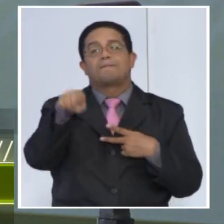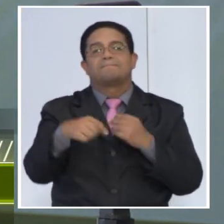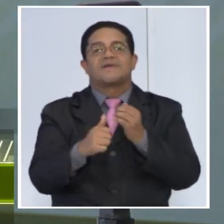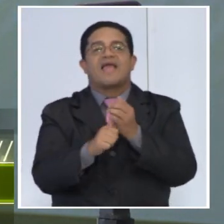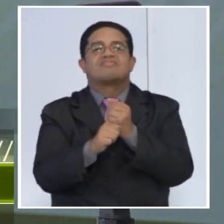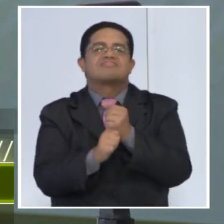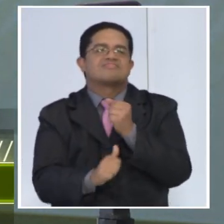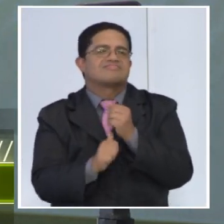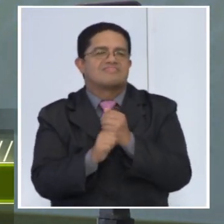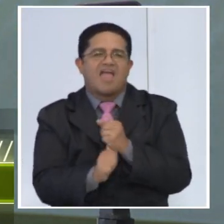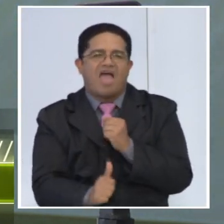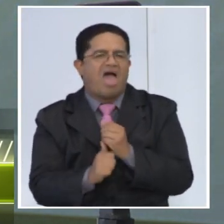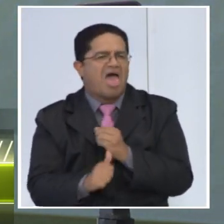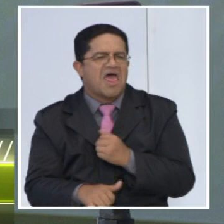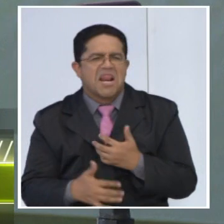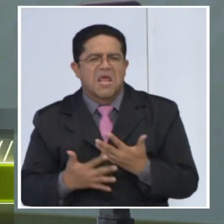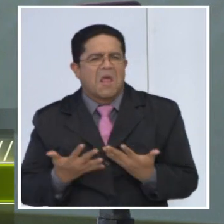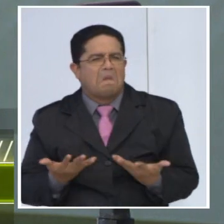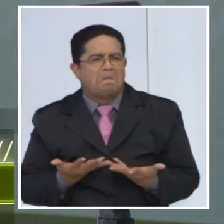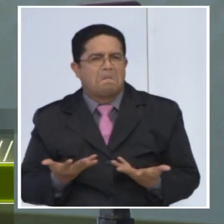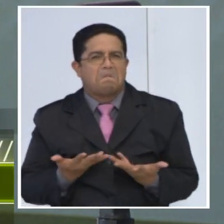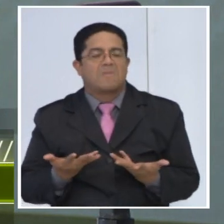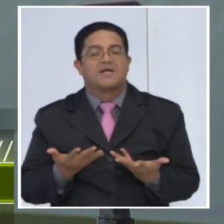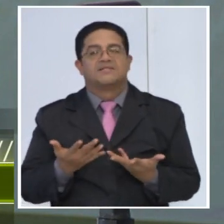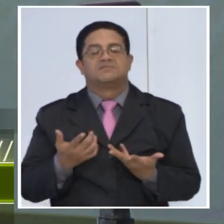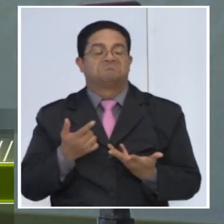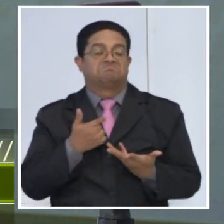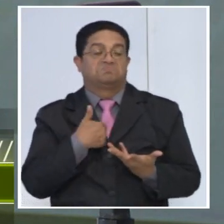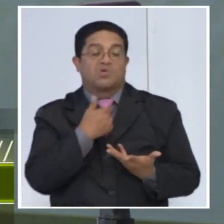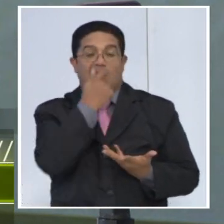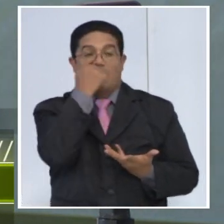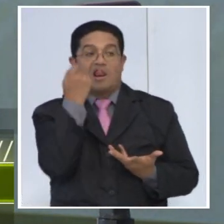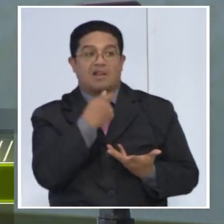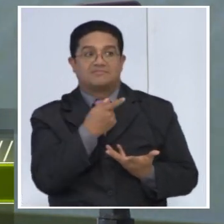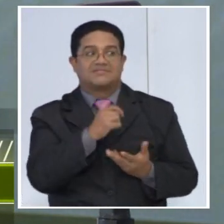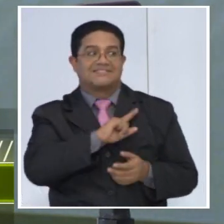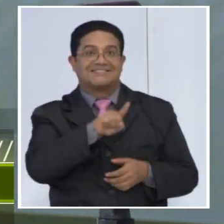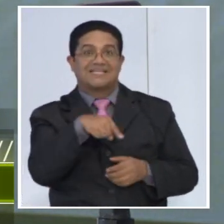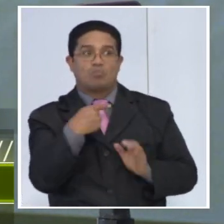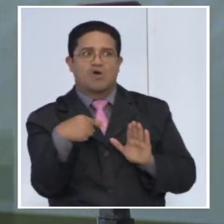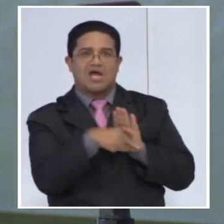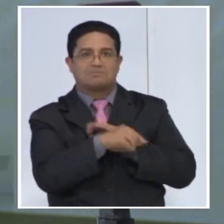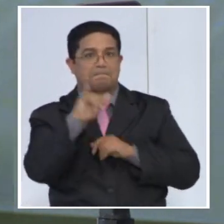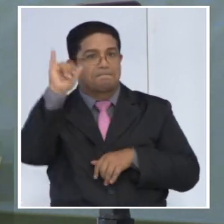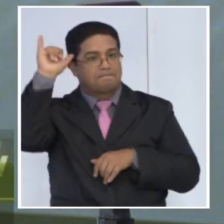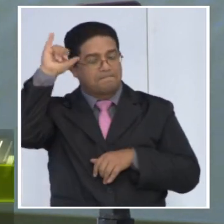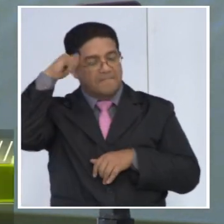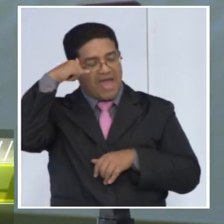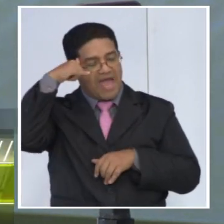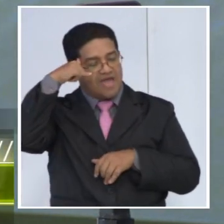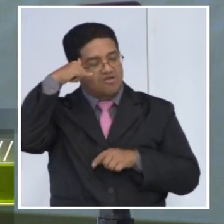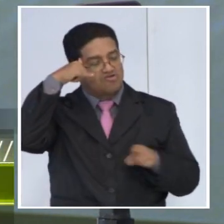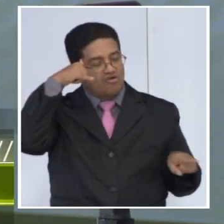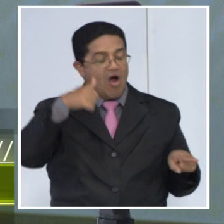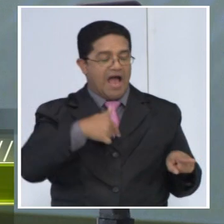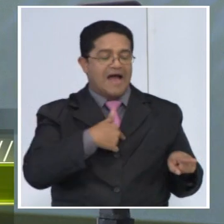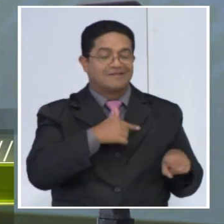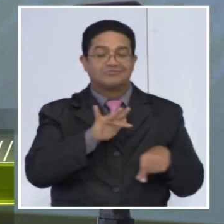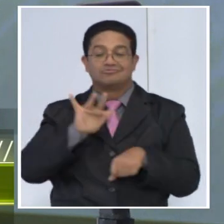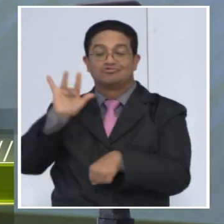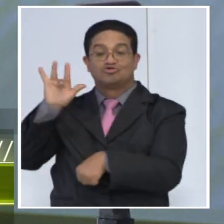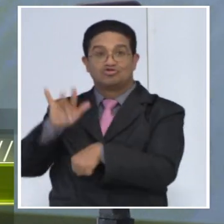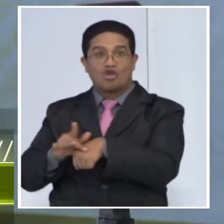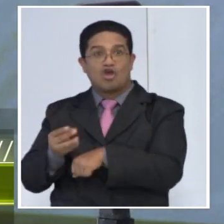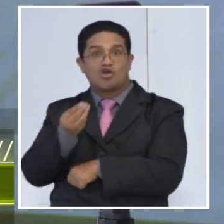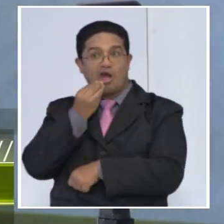por ejemplo, cuando no nos lavamos las manos después de ir al baño, tenemos contacto con alimentos, ingerimos